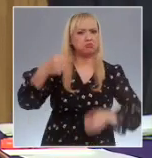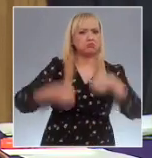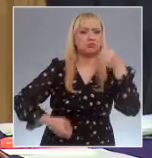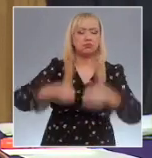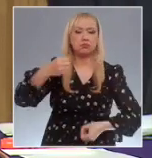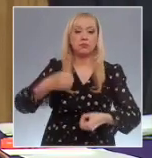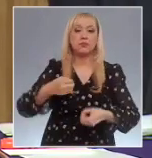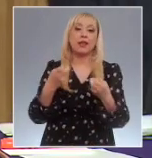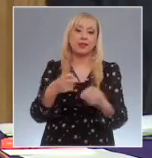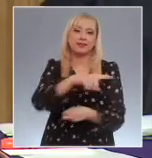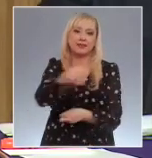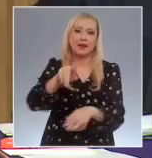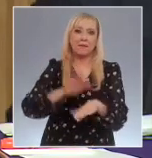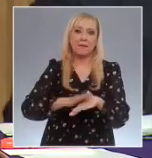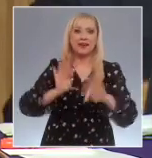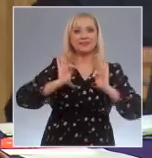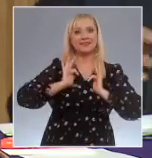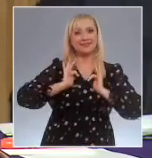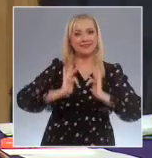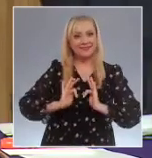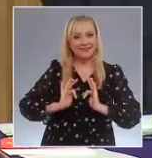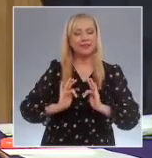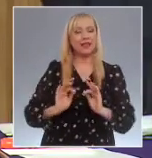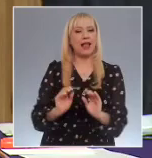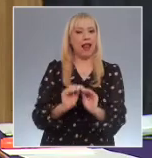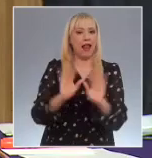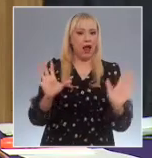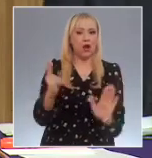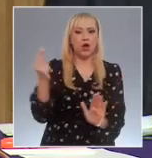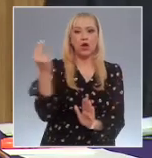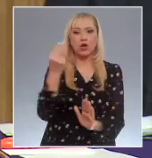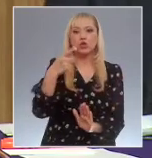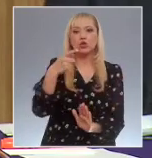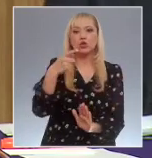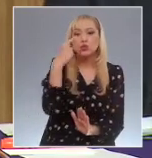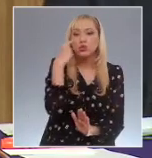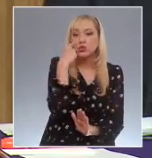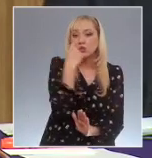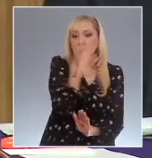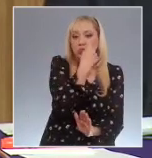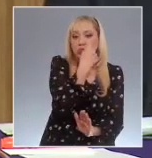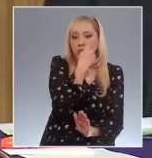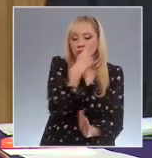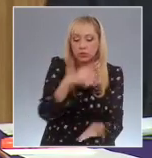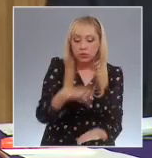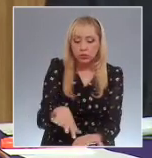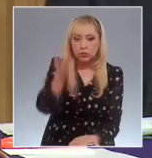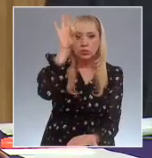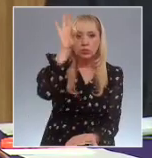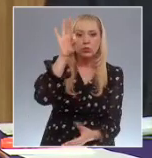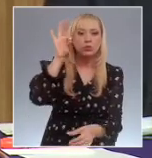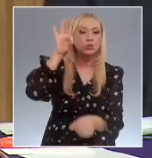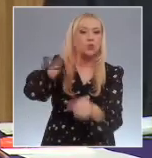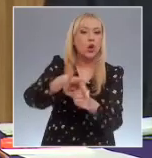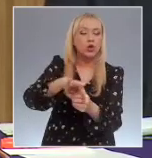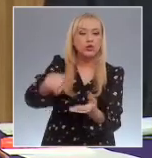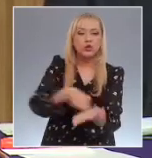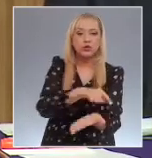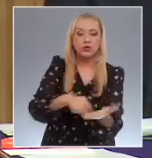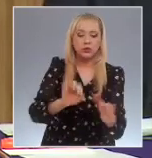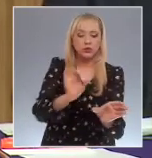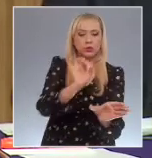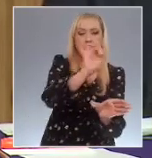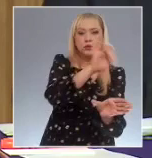tranquilidad social que se requiere para que al finalizar el proceso electoral pueda transitarse con paz y unidad